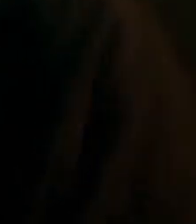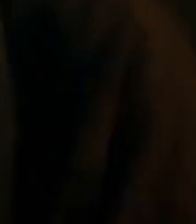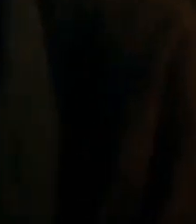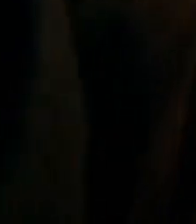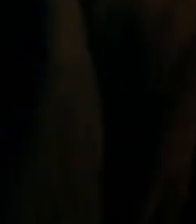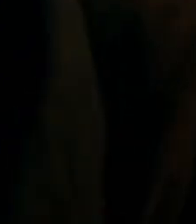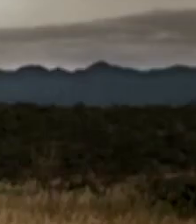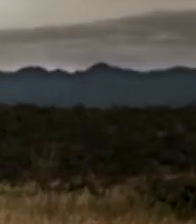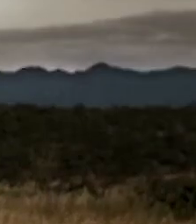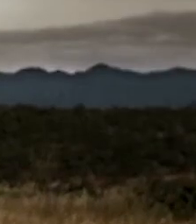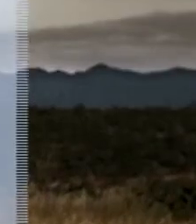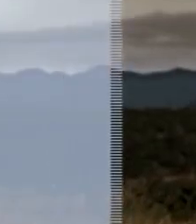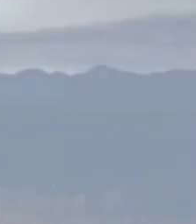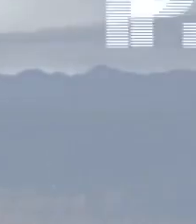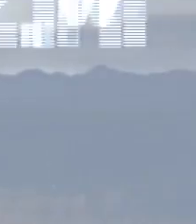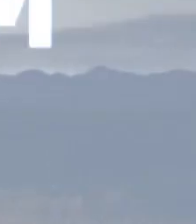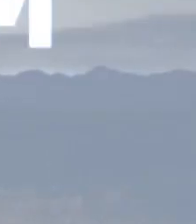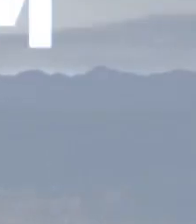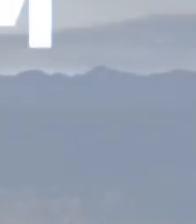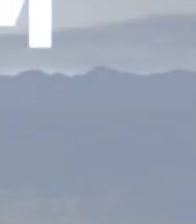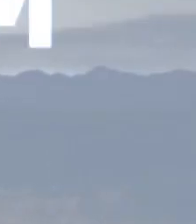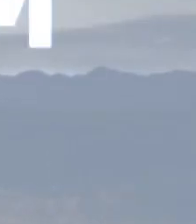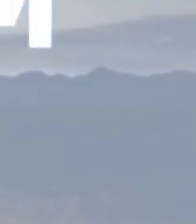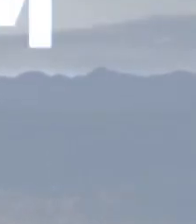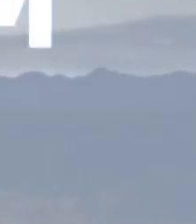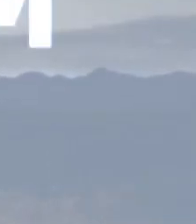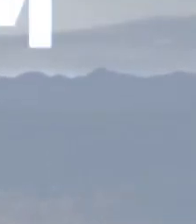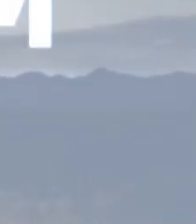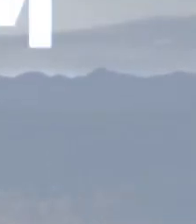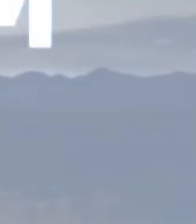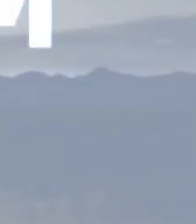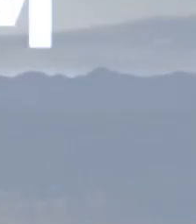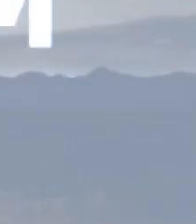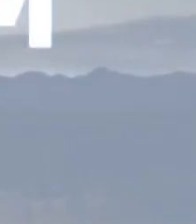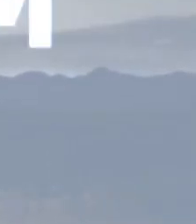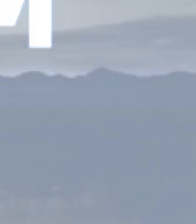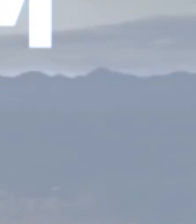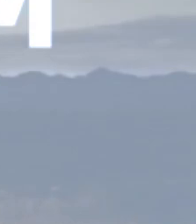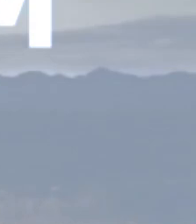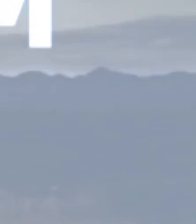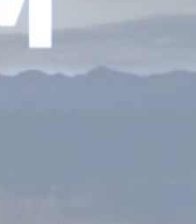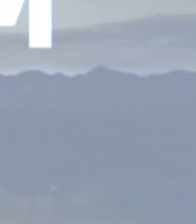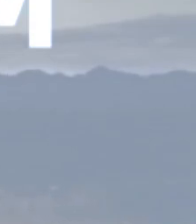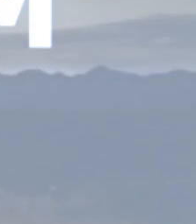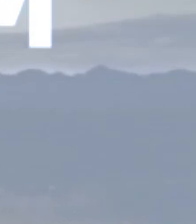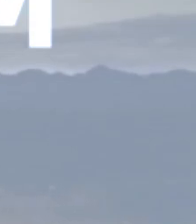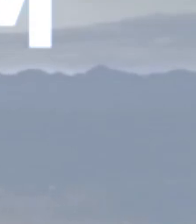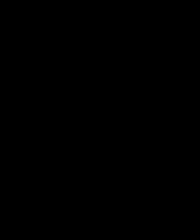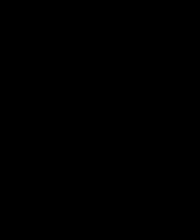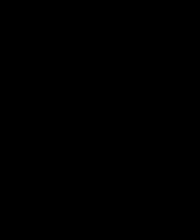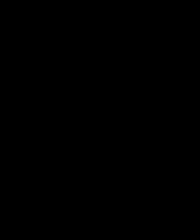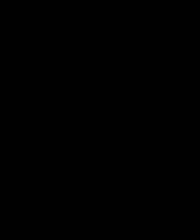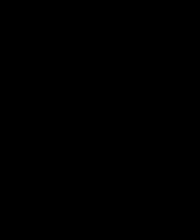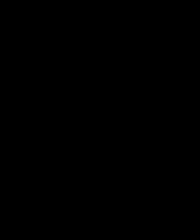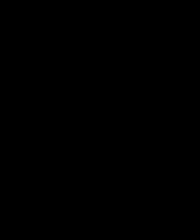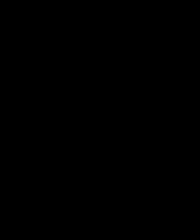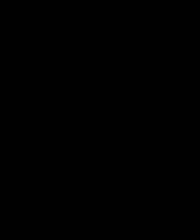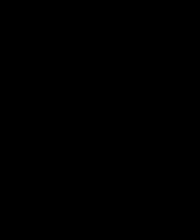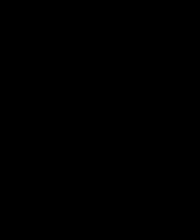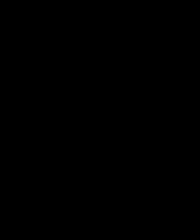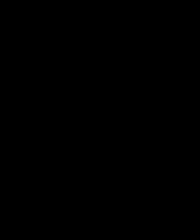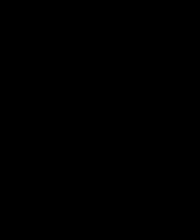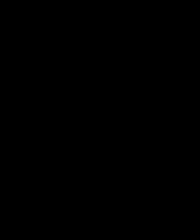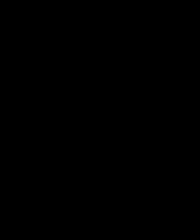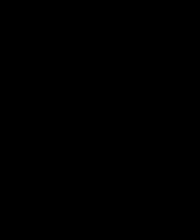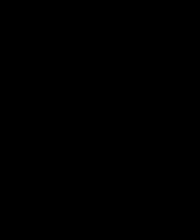¡Ahora sí! Todos los viernes a las 9 de la noche, aquí en 13, Costa Rica